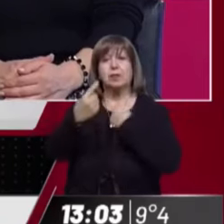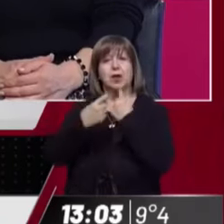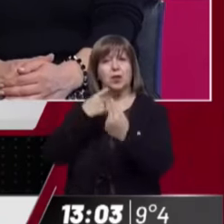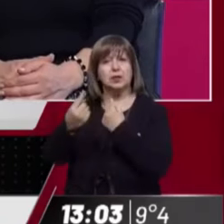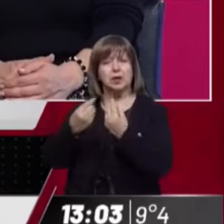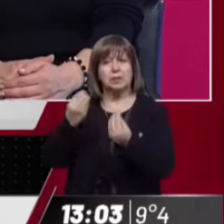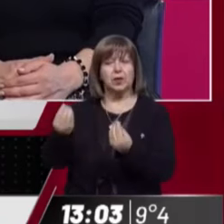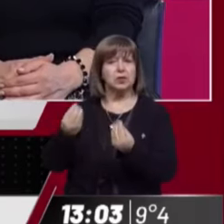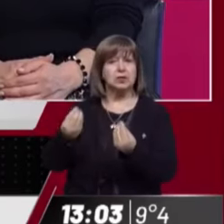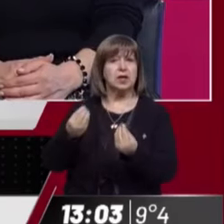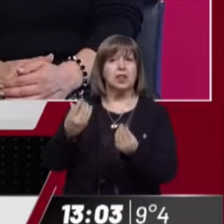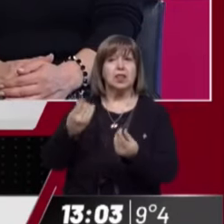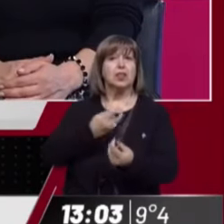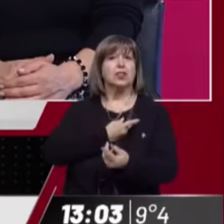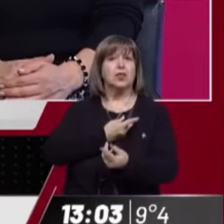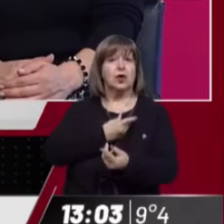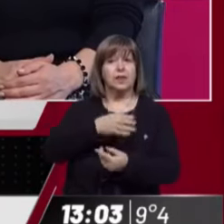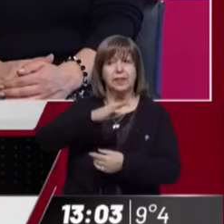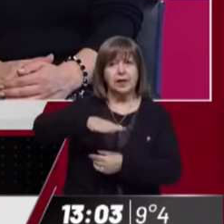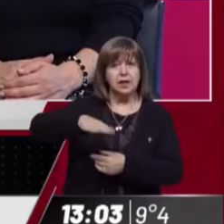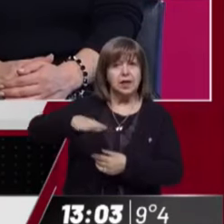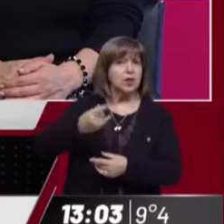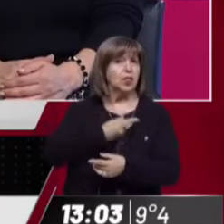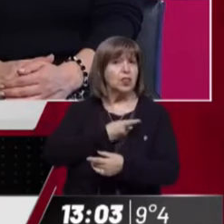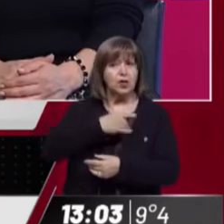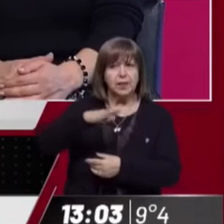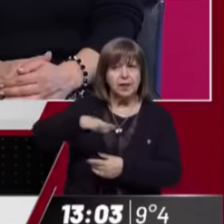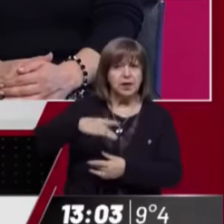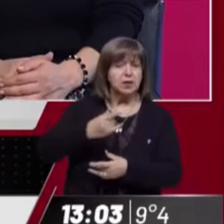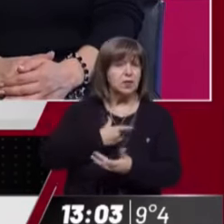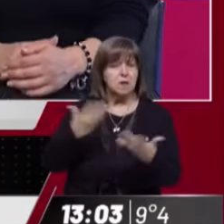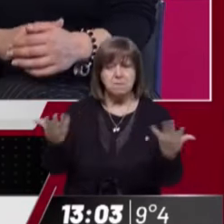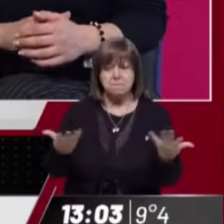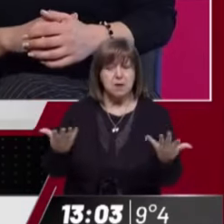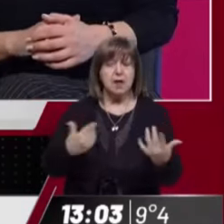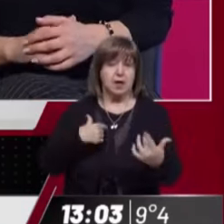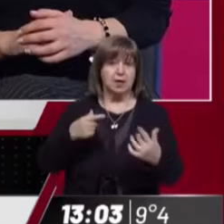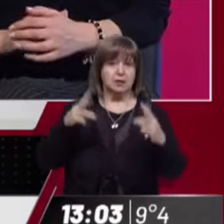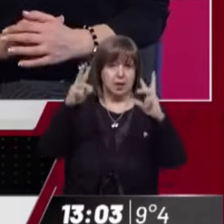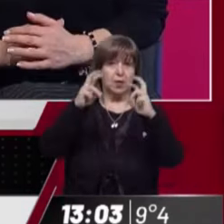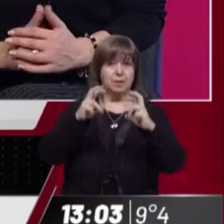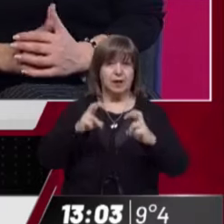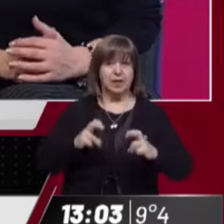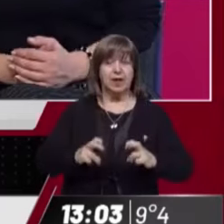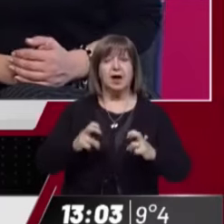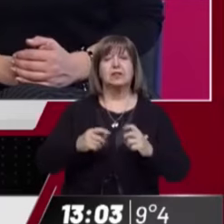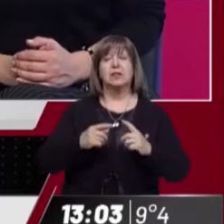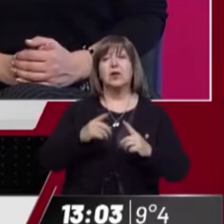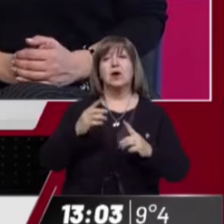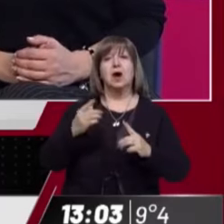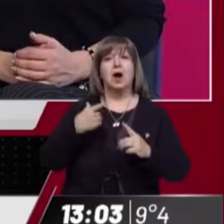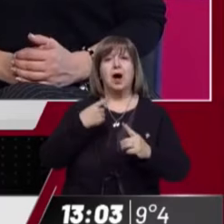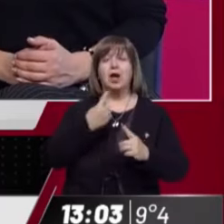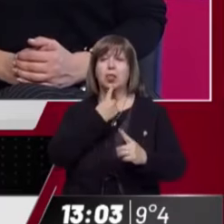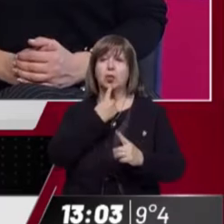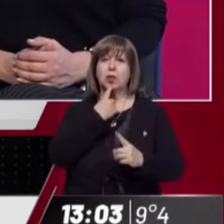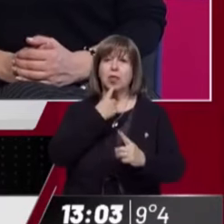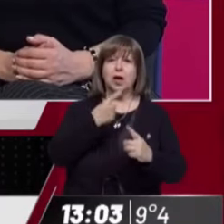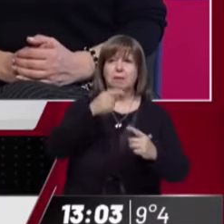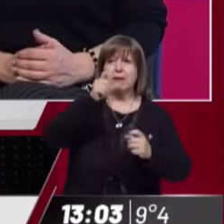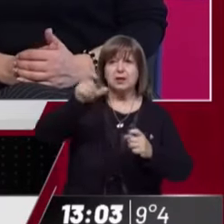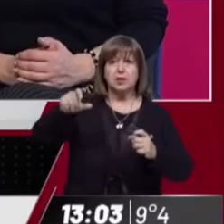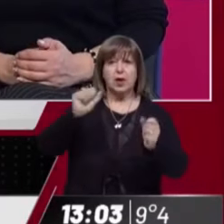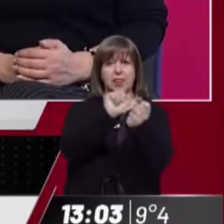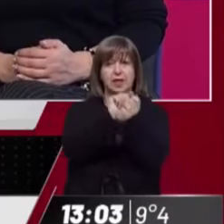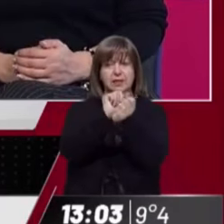¿no? Pero bueno, son hipótesis de investigación que deben profundizarse todas. Esa es la idea de